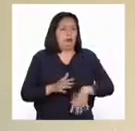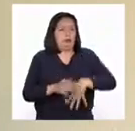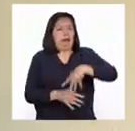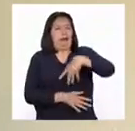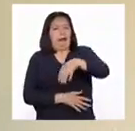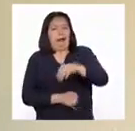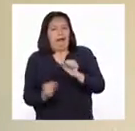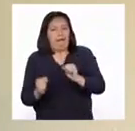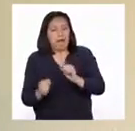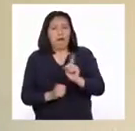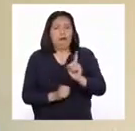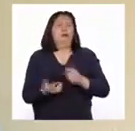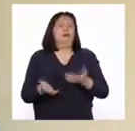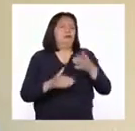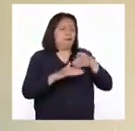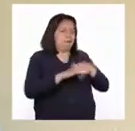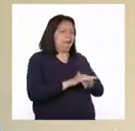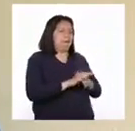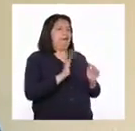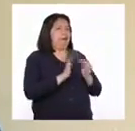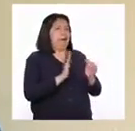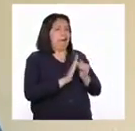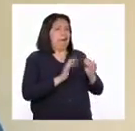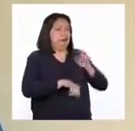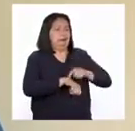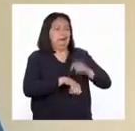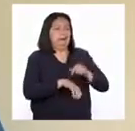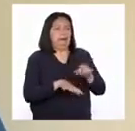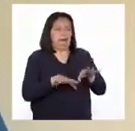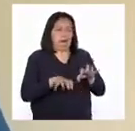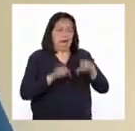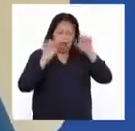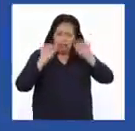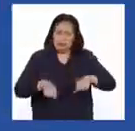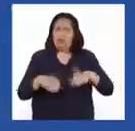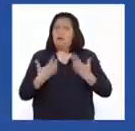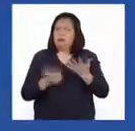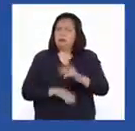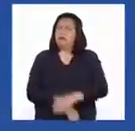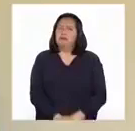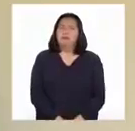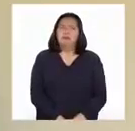frío. Mantengámonos en casa durante las heladas. Podemos hacerlo.